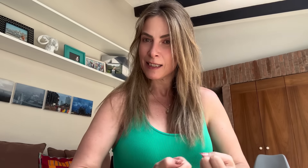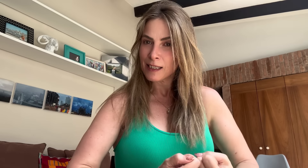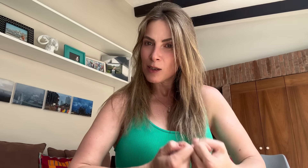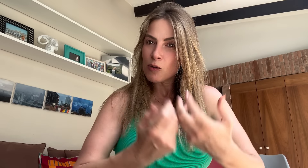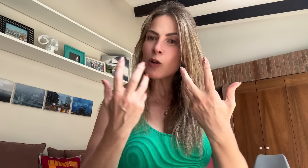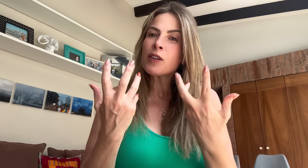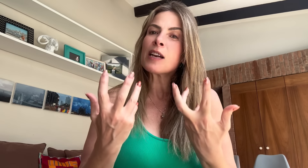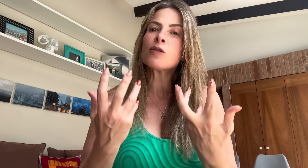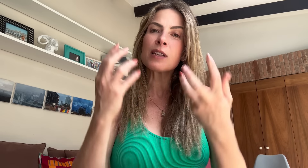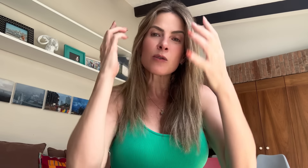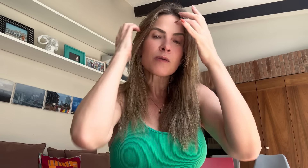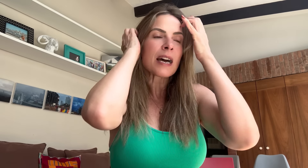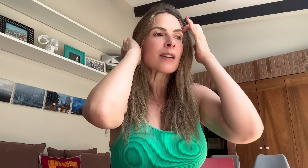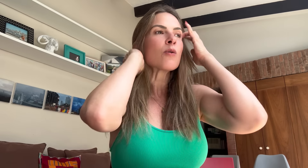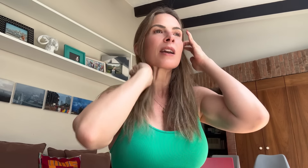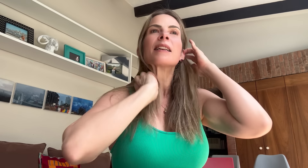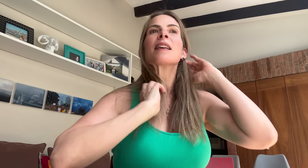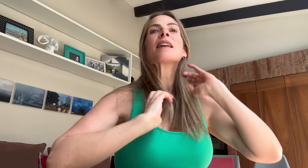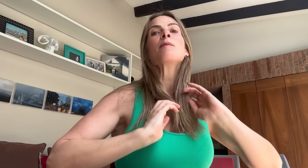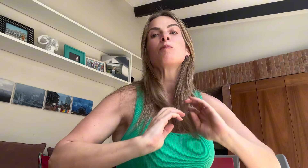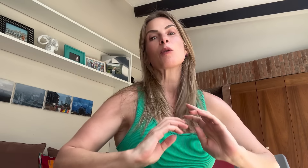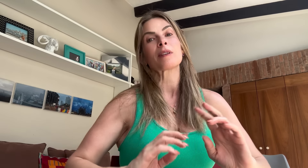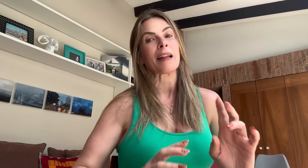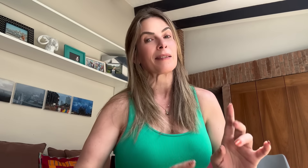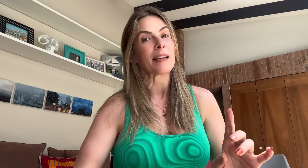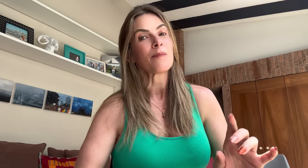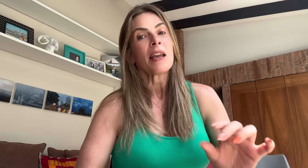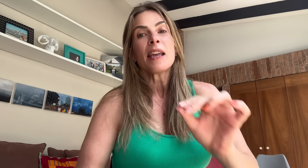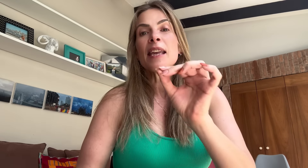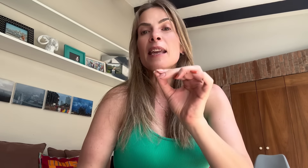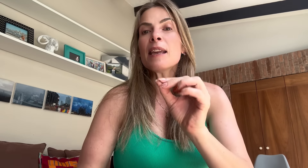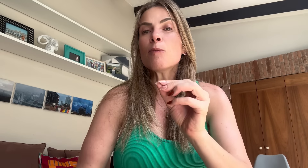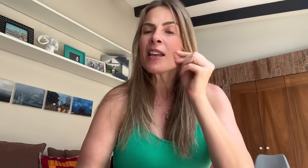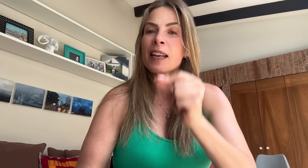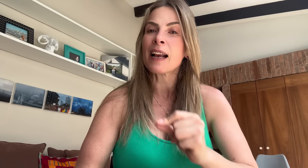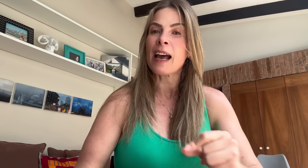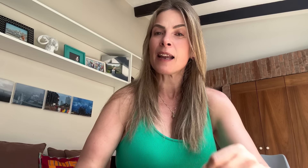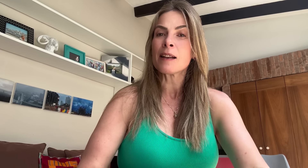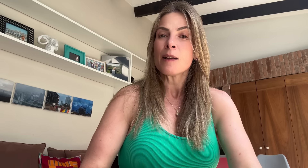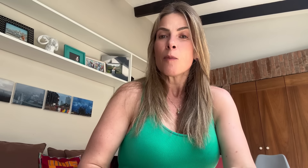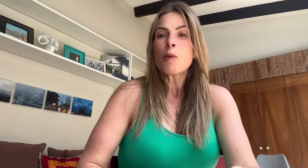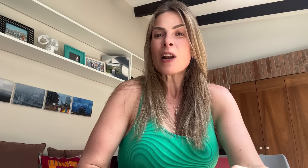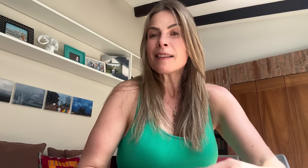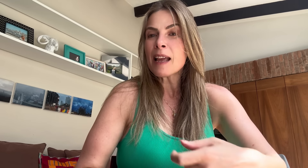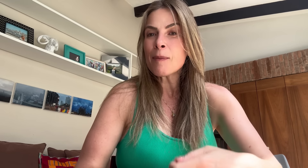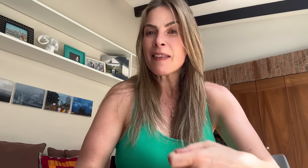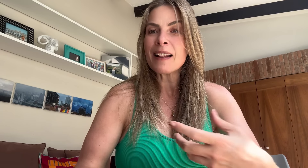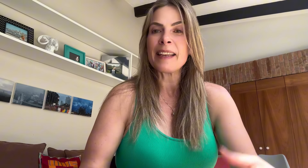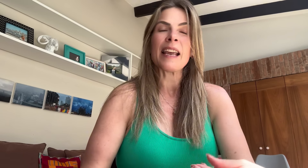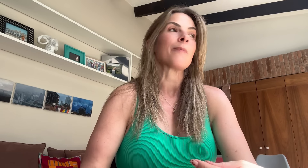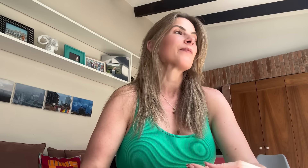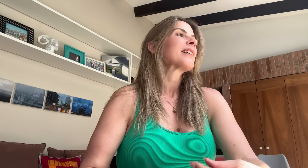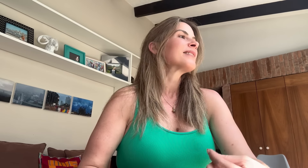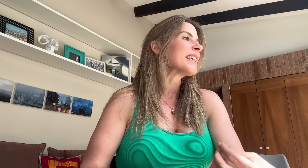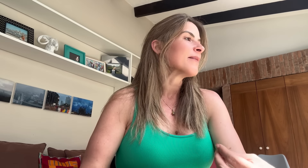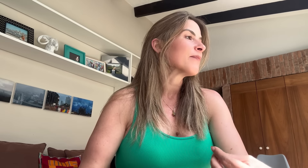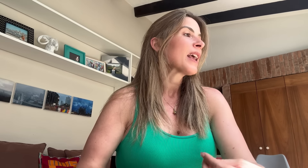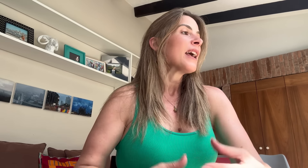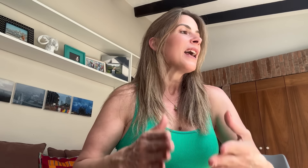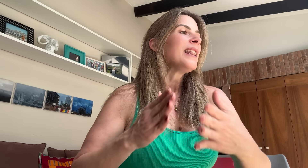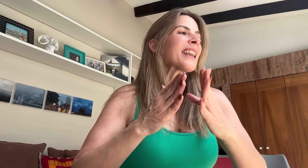cotorra, luego dejo de contar lo que es importante. Y voy a arrancar por el tema del día.